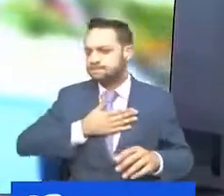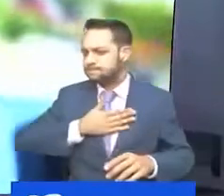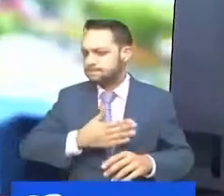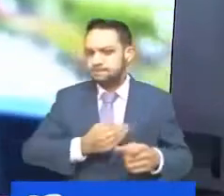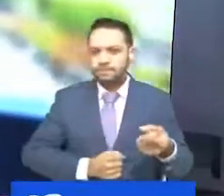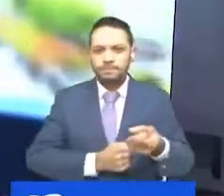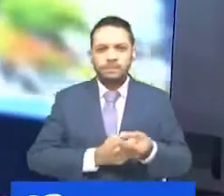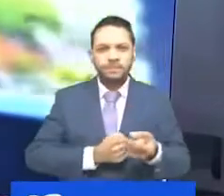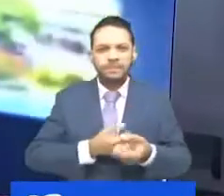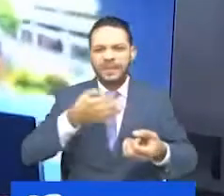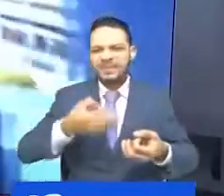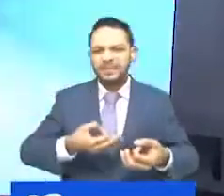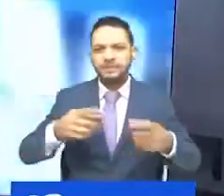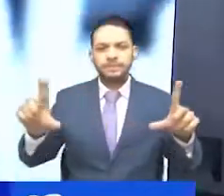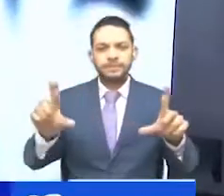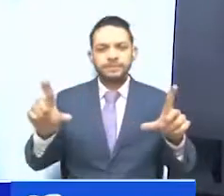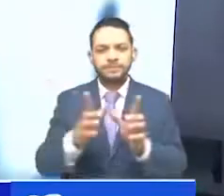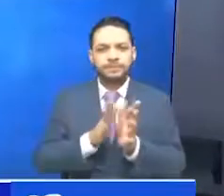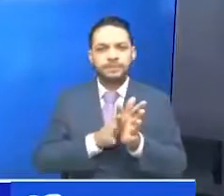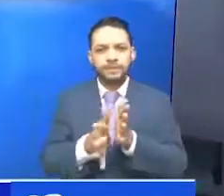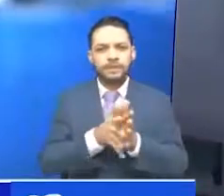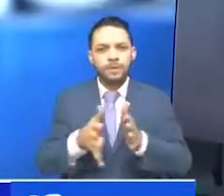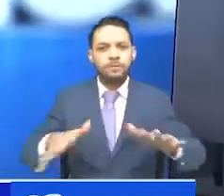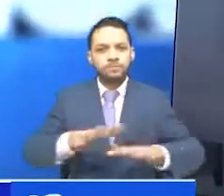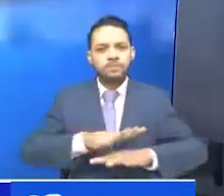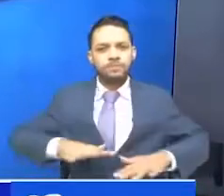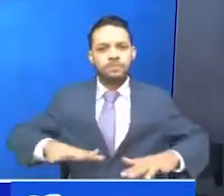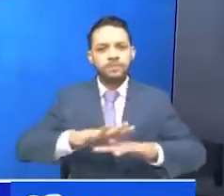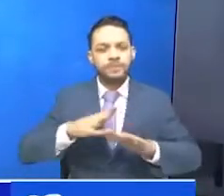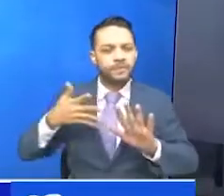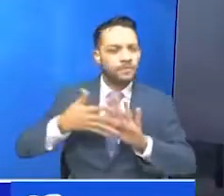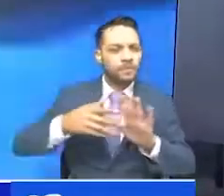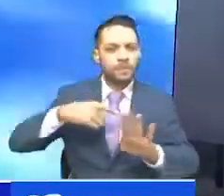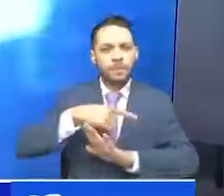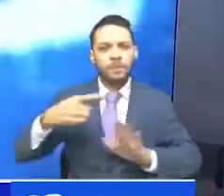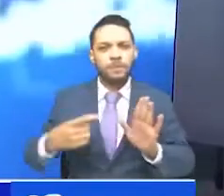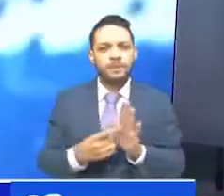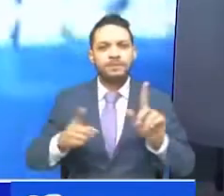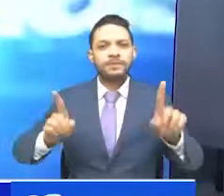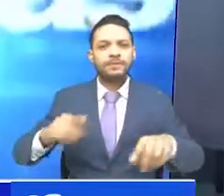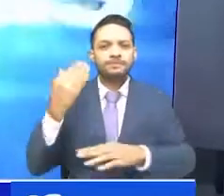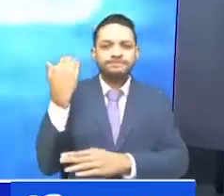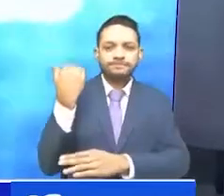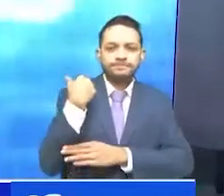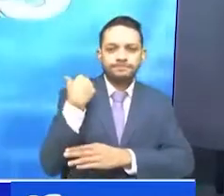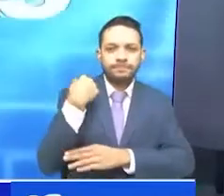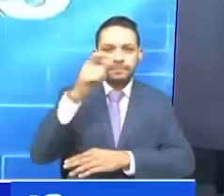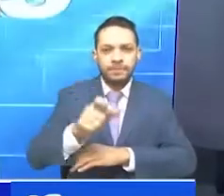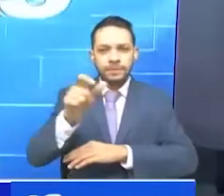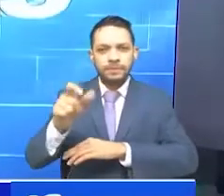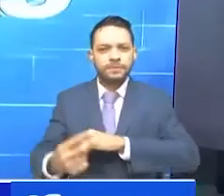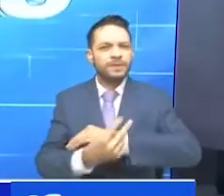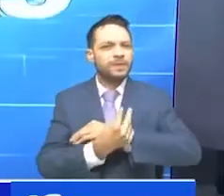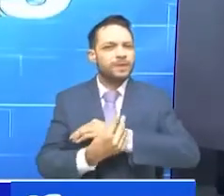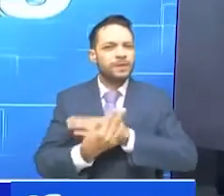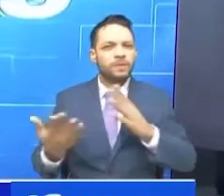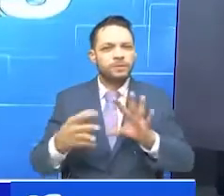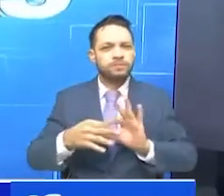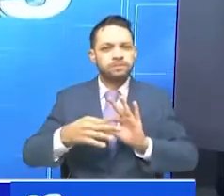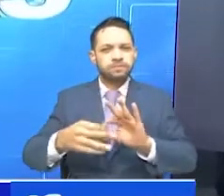placer acompañarles cada noche con lo que está pasando en esta zona del país. El abrazo cordial para todos nuestros televidentes que se unen en